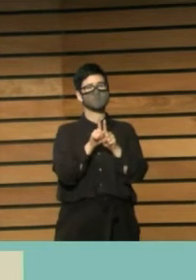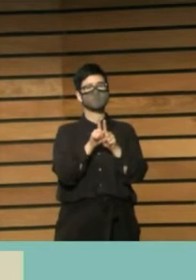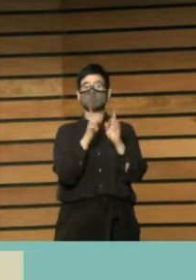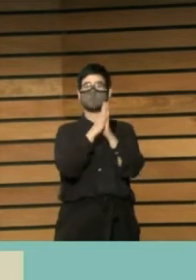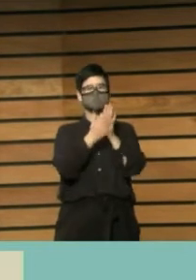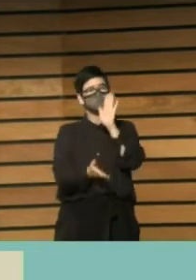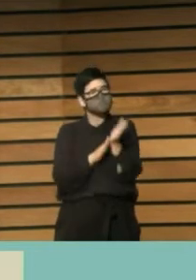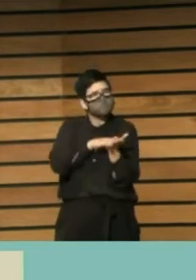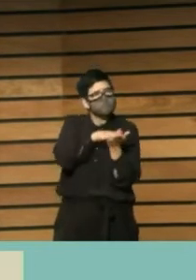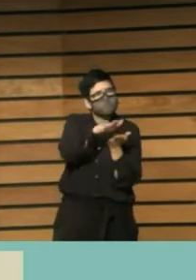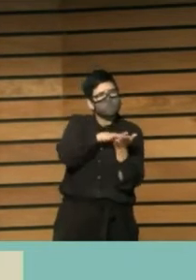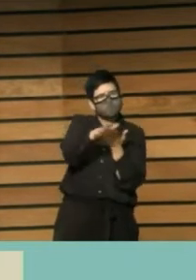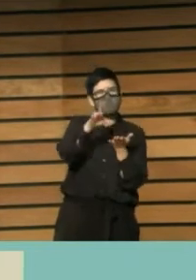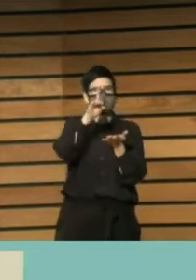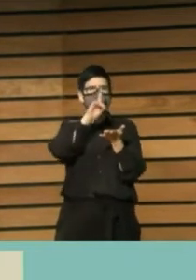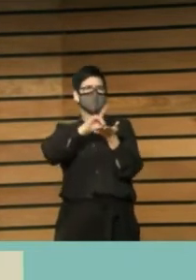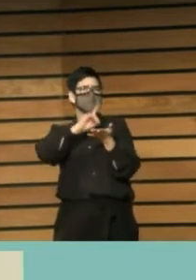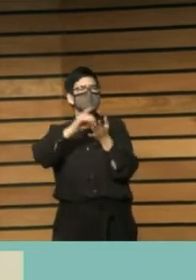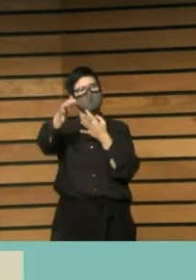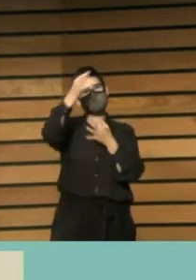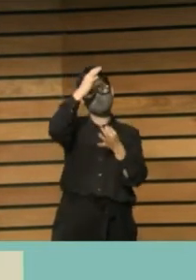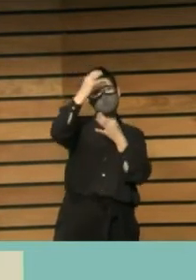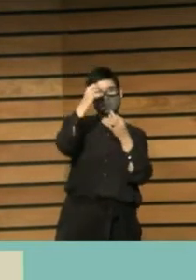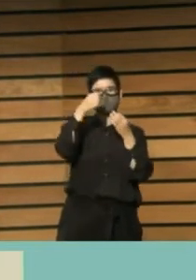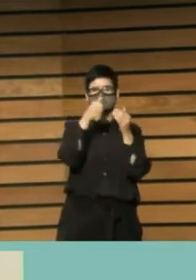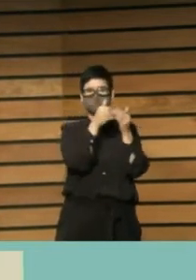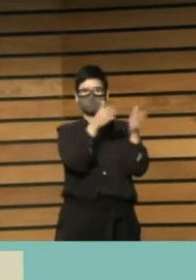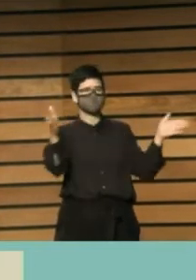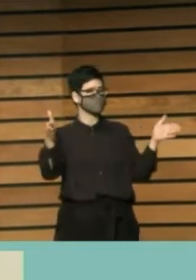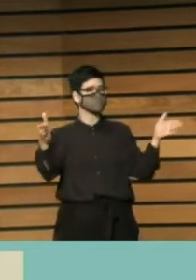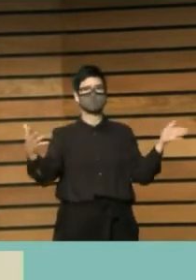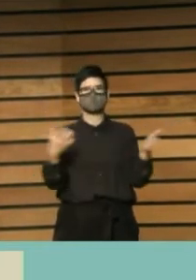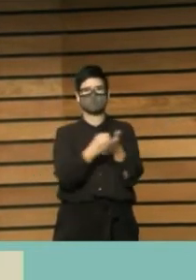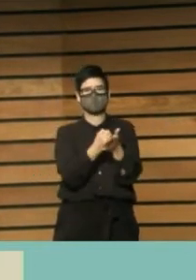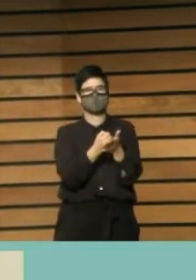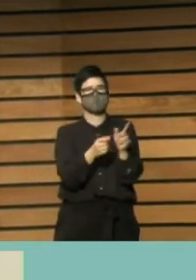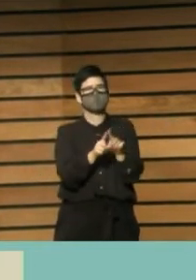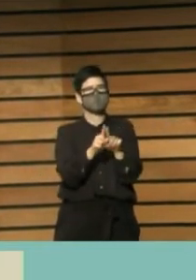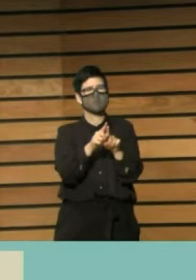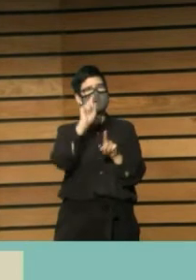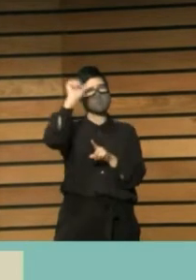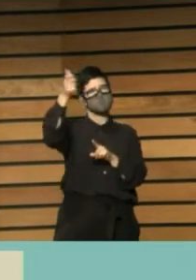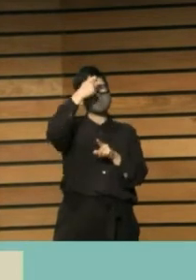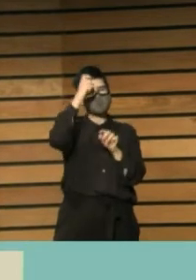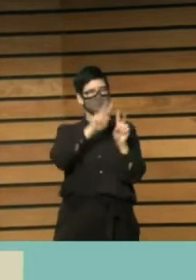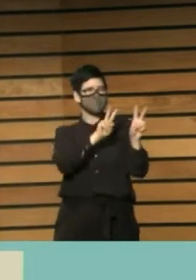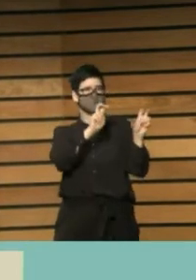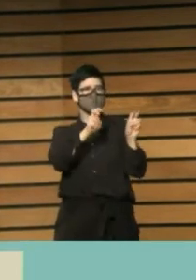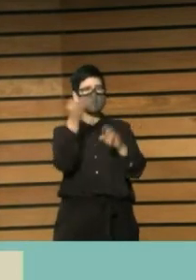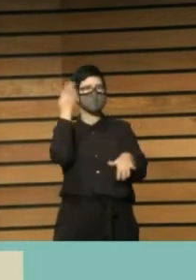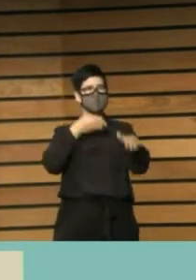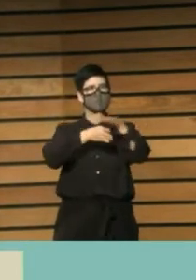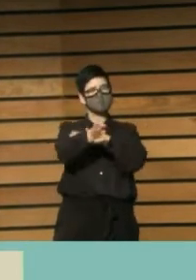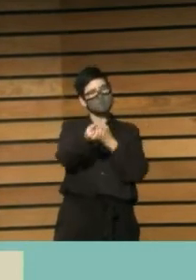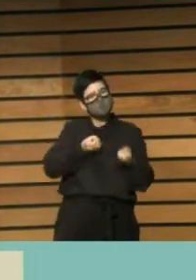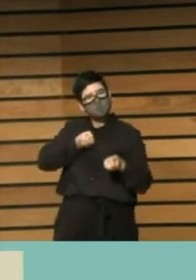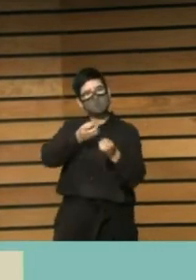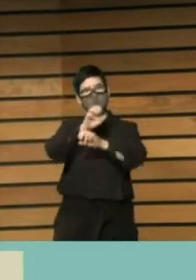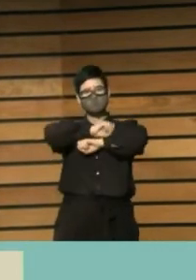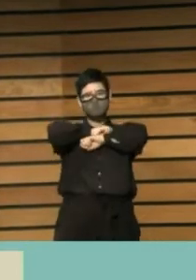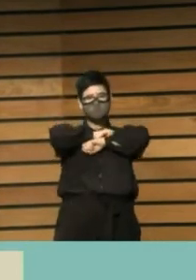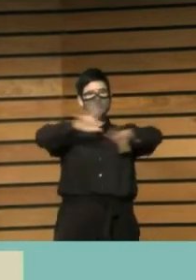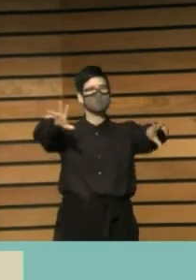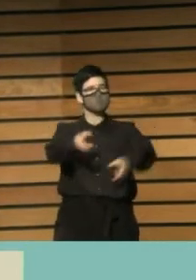datos y el software en abierto. Se trata de un nuevo paradigma de creación, acceso y difusión de la información y abraza